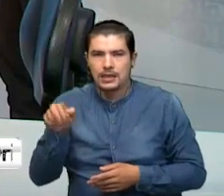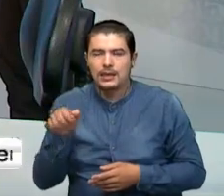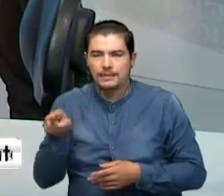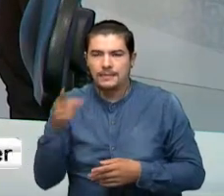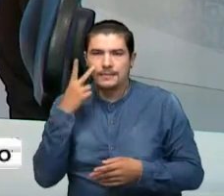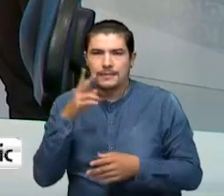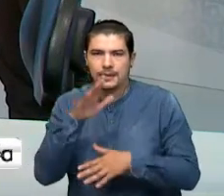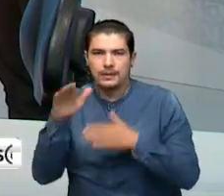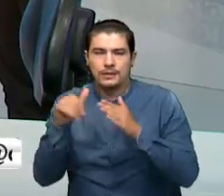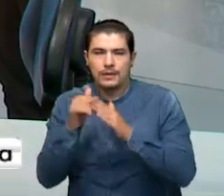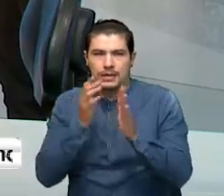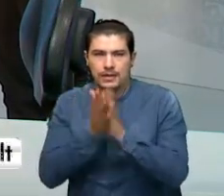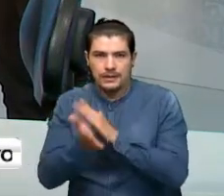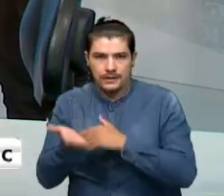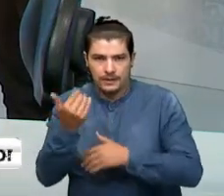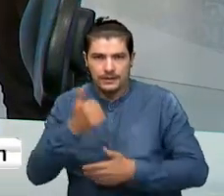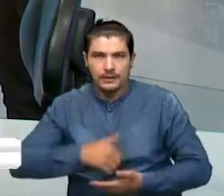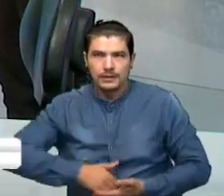Alejandra, buenas tardes. Adelante.